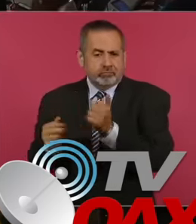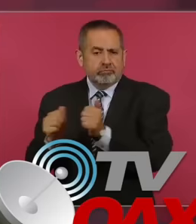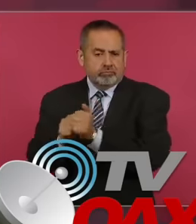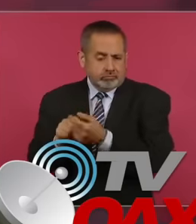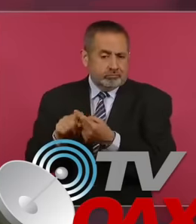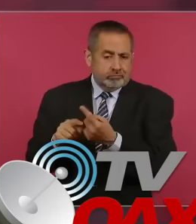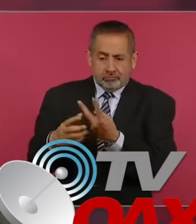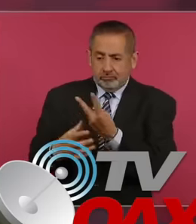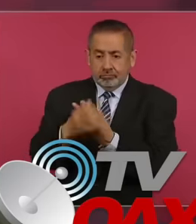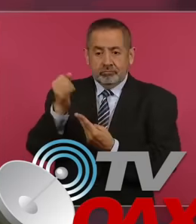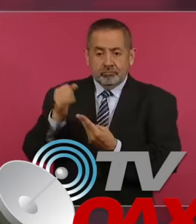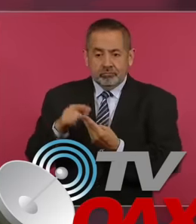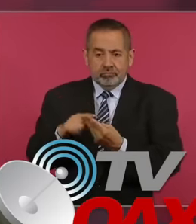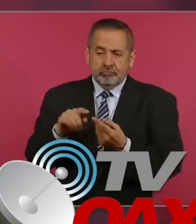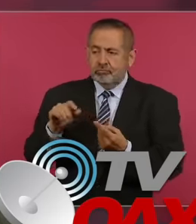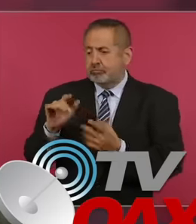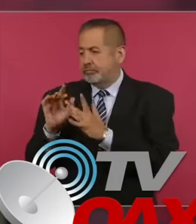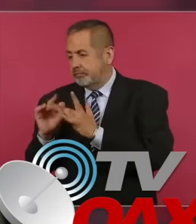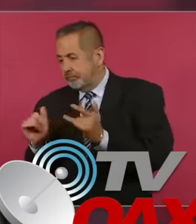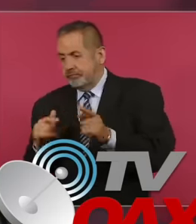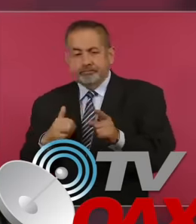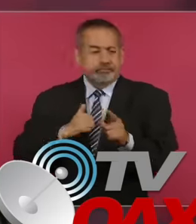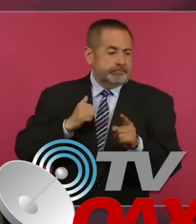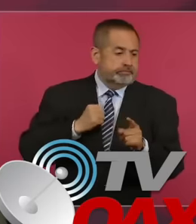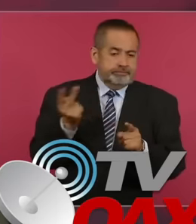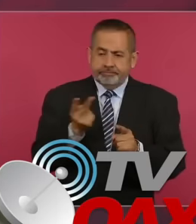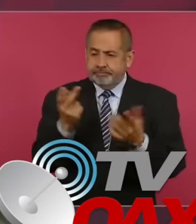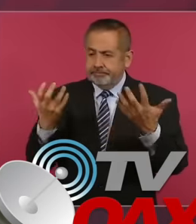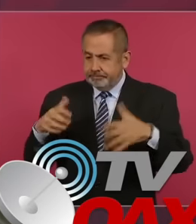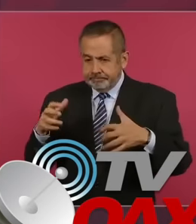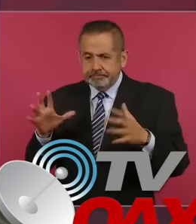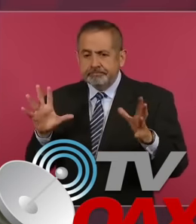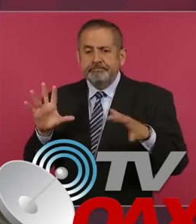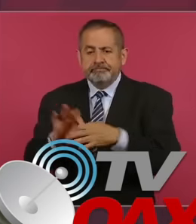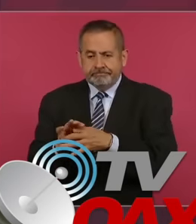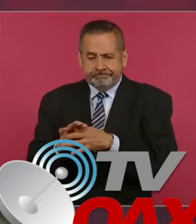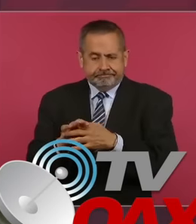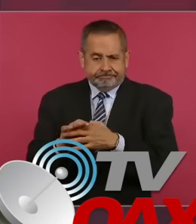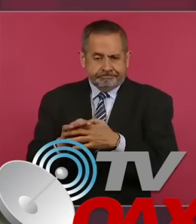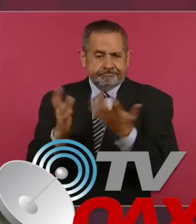Alstom es francesa, Bombardier canadiense.